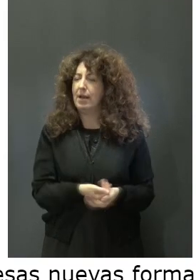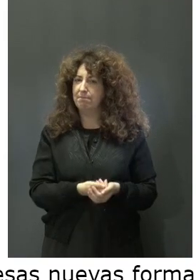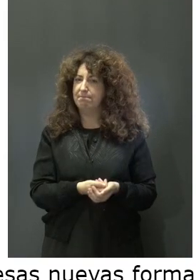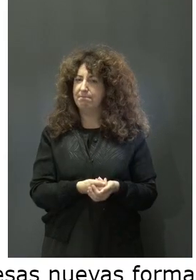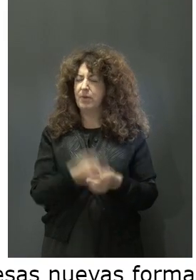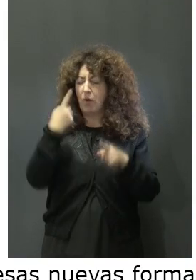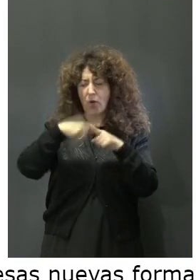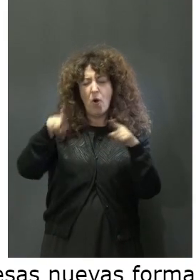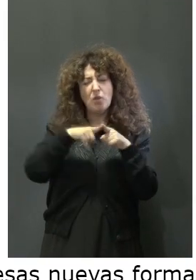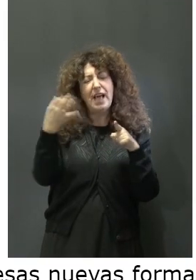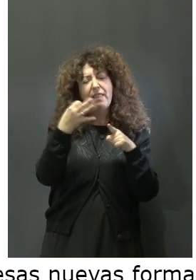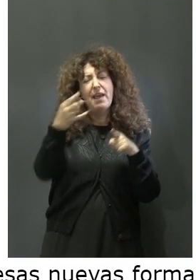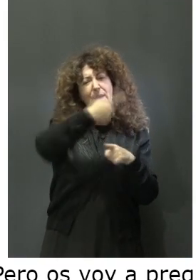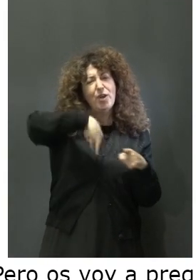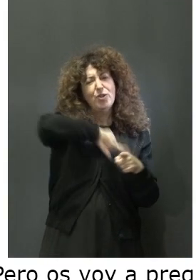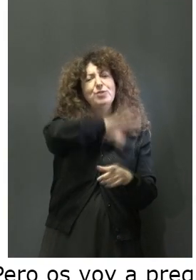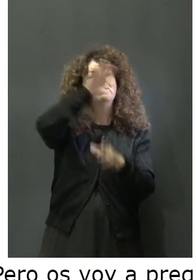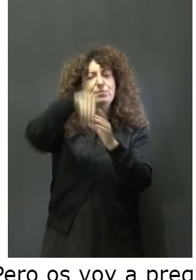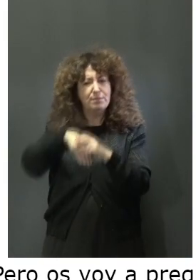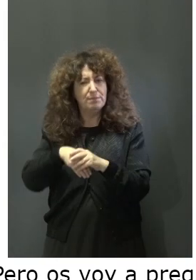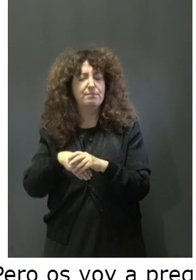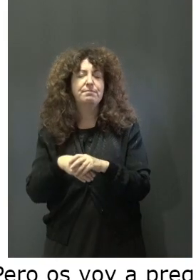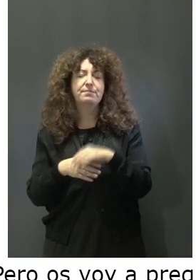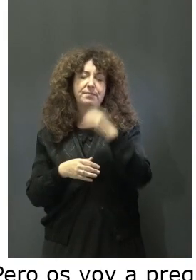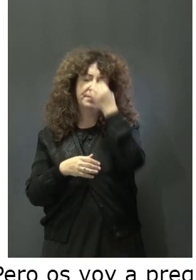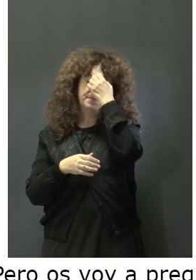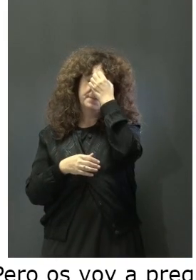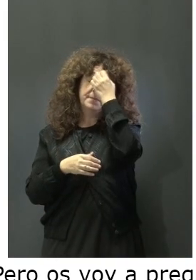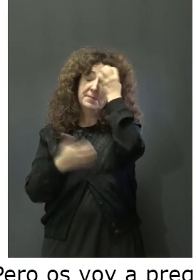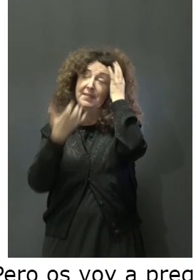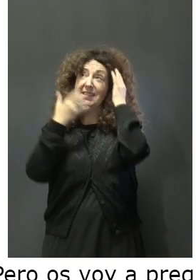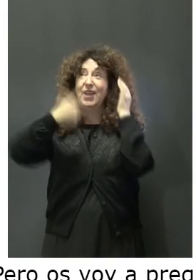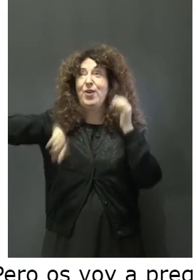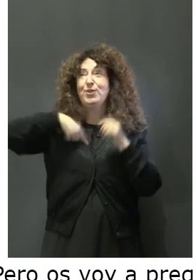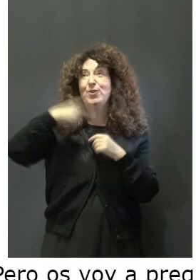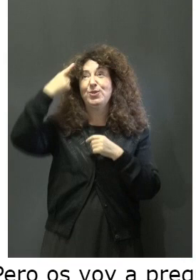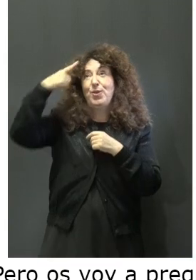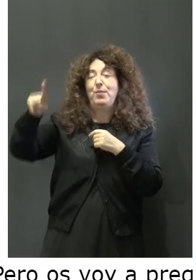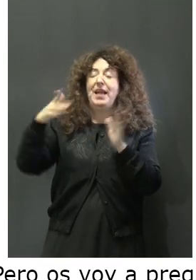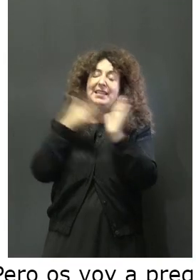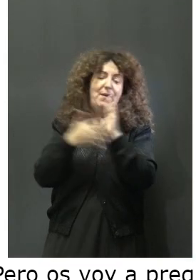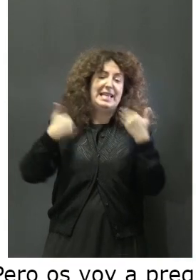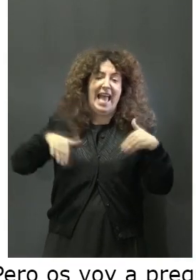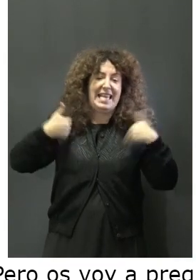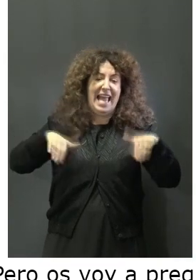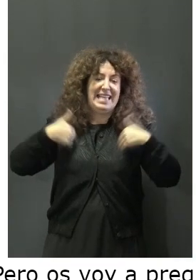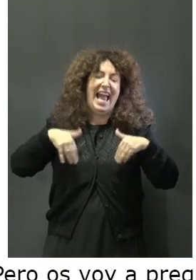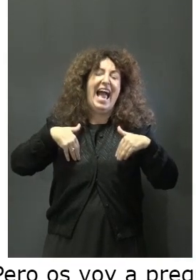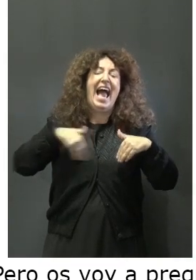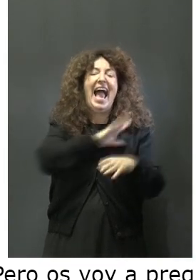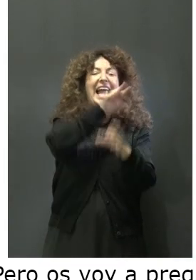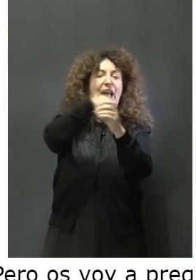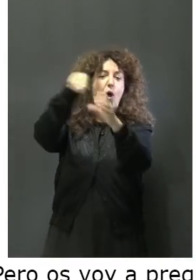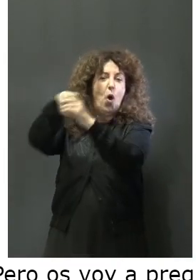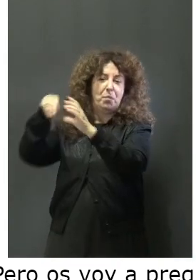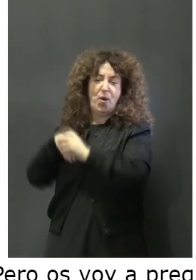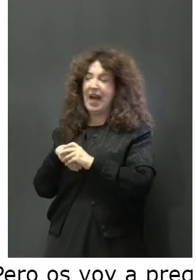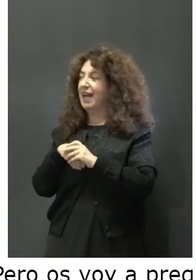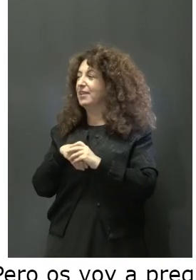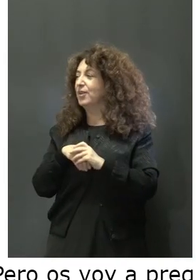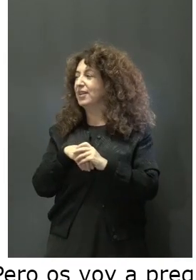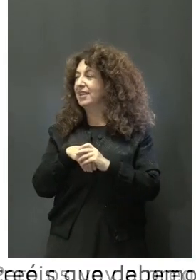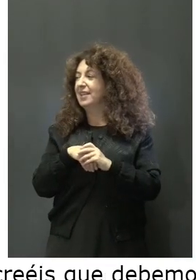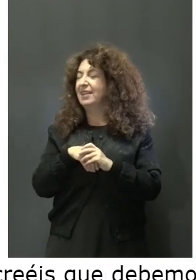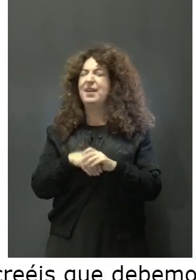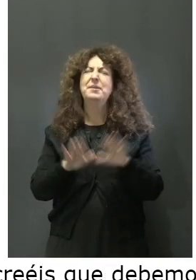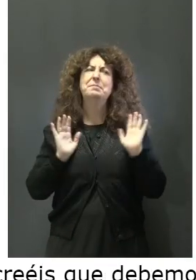creéis que debemos incorporar todavía? Claro, si lo supiéramos, ¿no? Lo estaríamos incorporando. Menuda pregunta os hago ahora, ¿no?